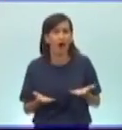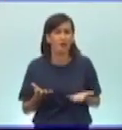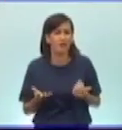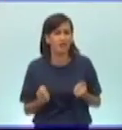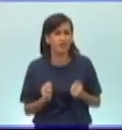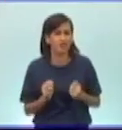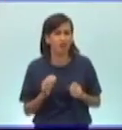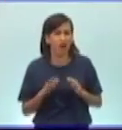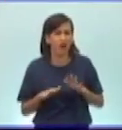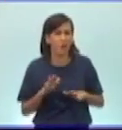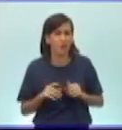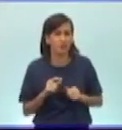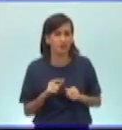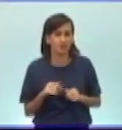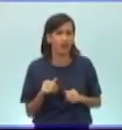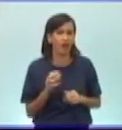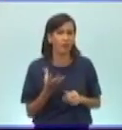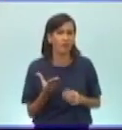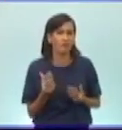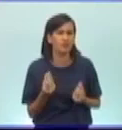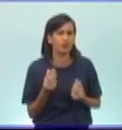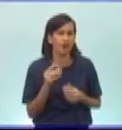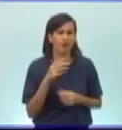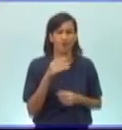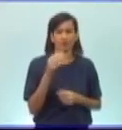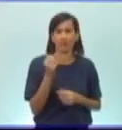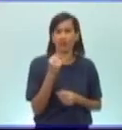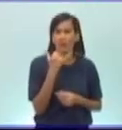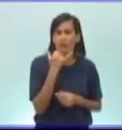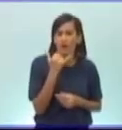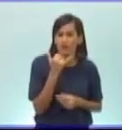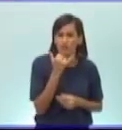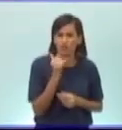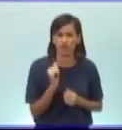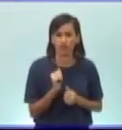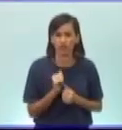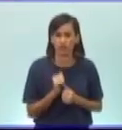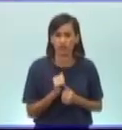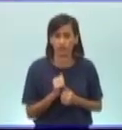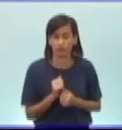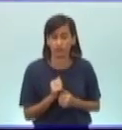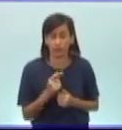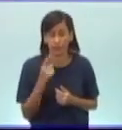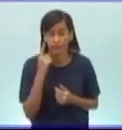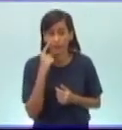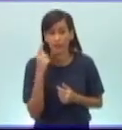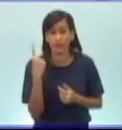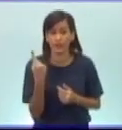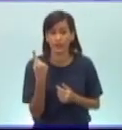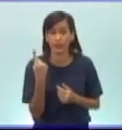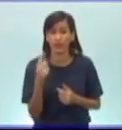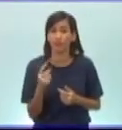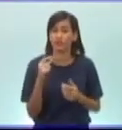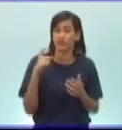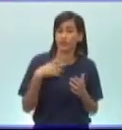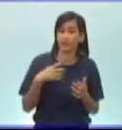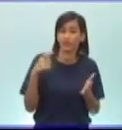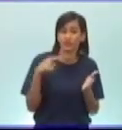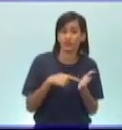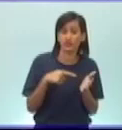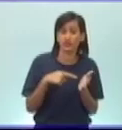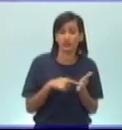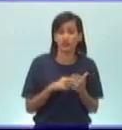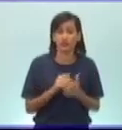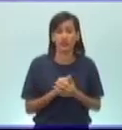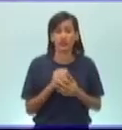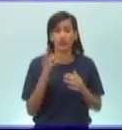a equivocaciones y a errores en el momento de hallar la potencia de un número dado. Primero, tenemos que insistir en que una potencia